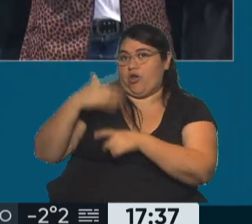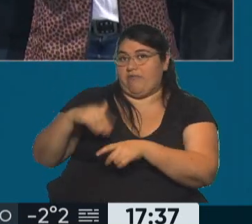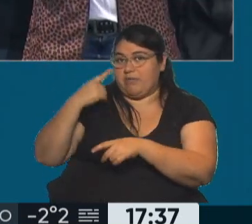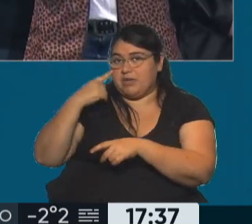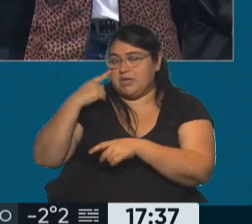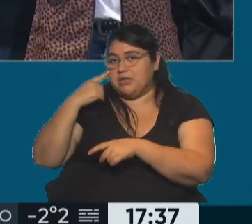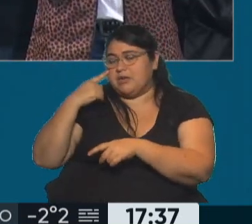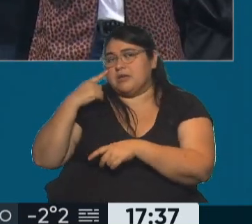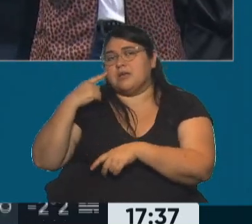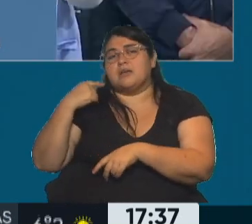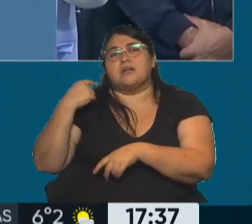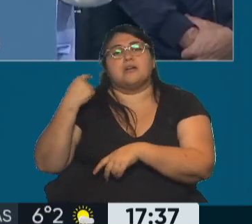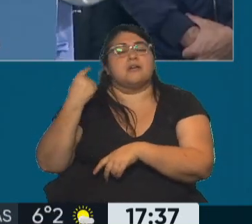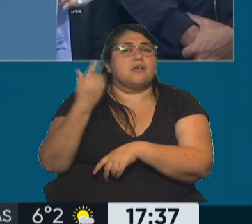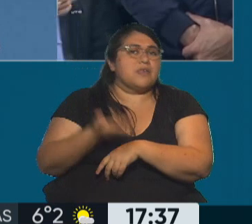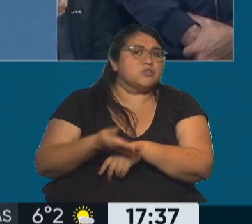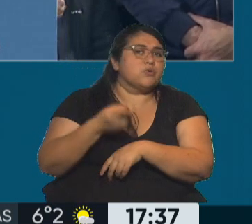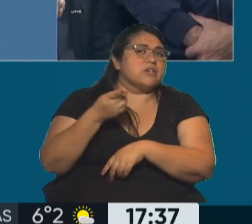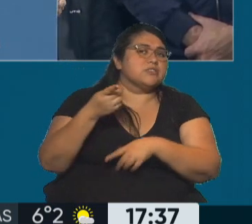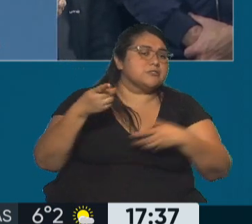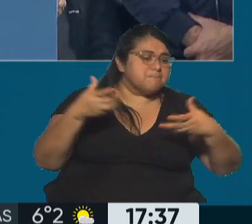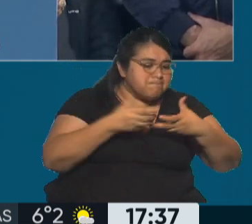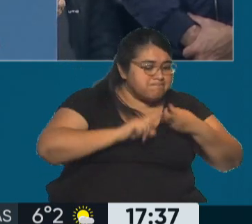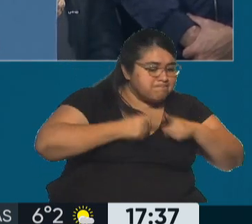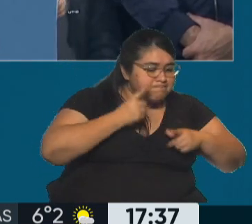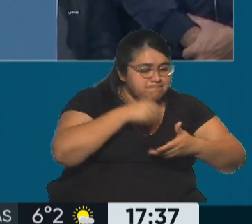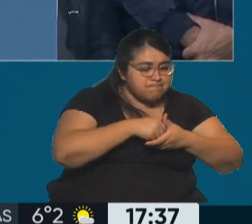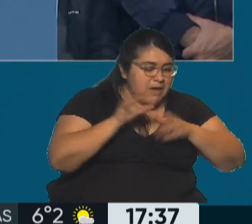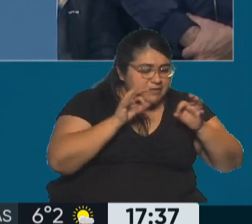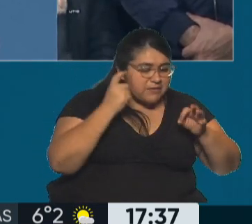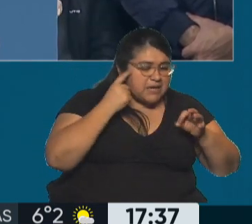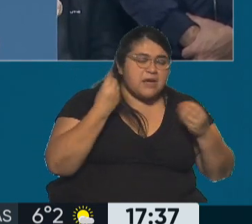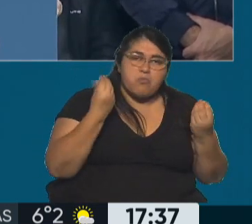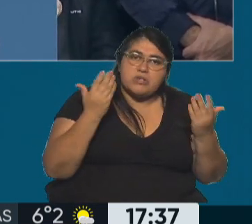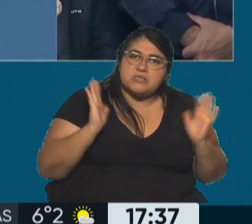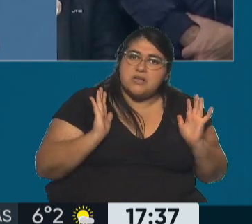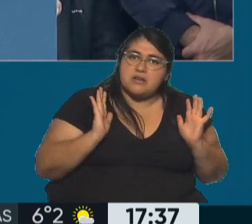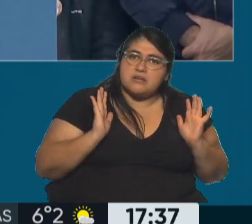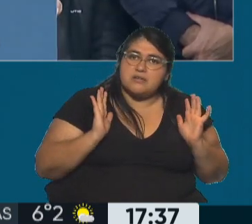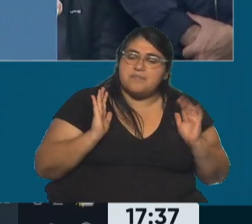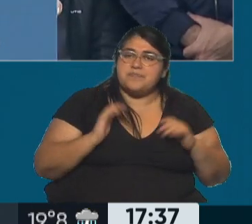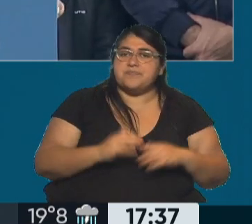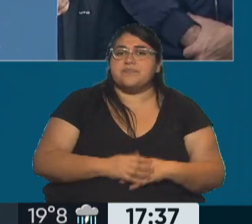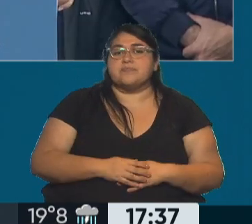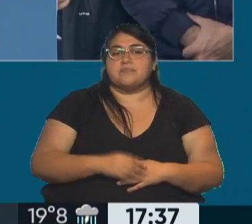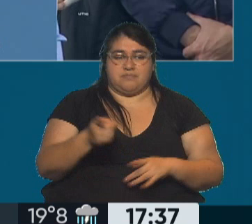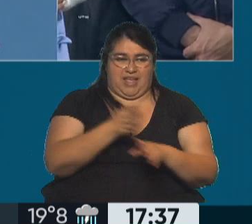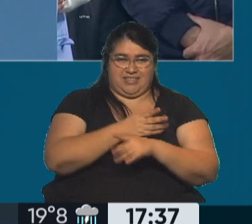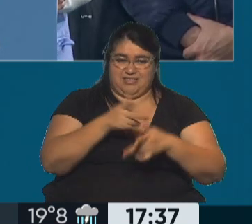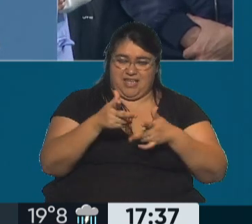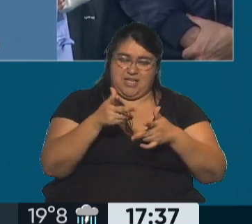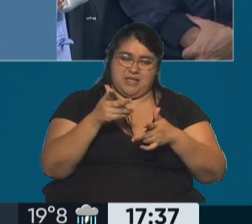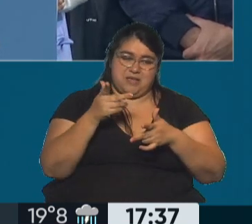crédito político para el después de una interna? Bueno, me parece, Horacio, que eso que acabas de decir